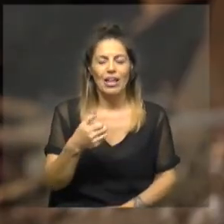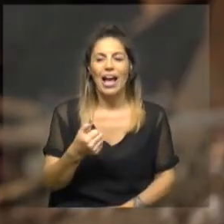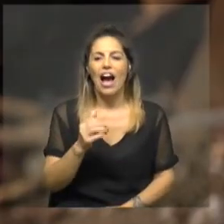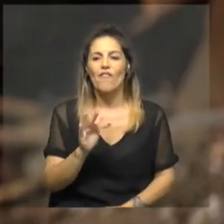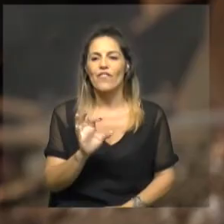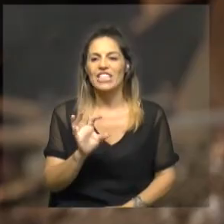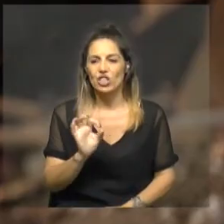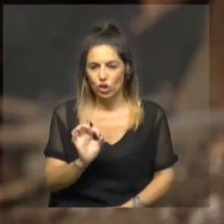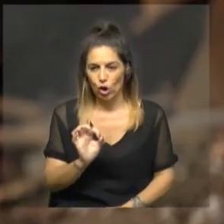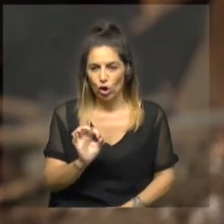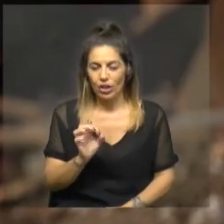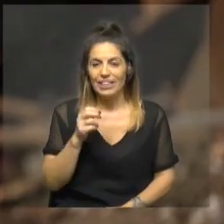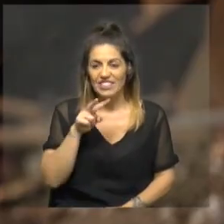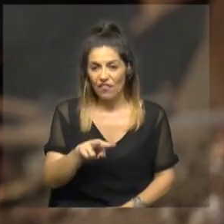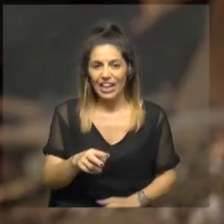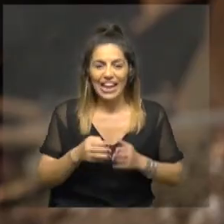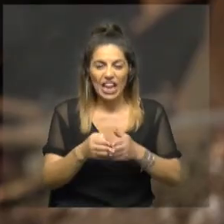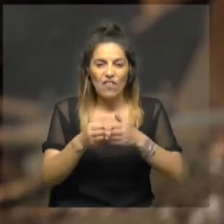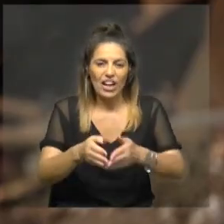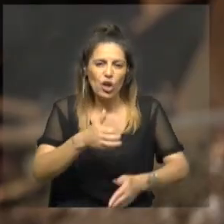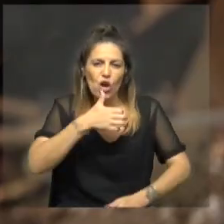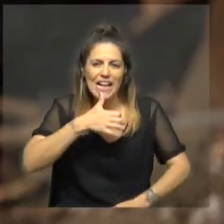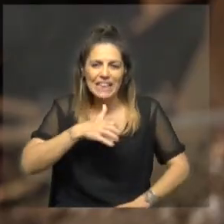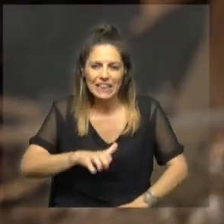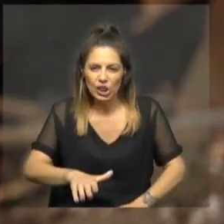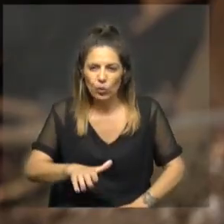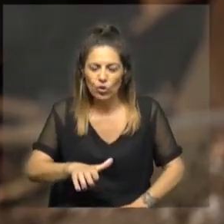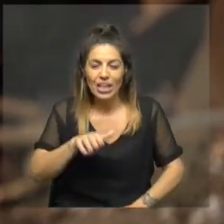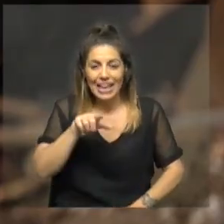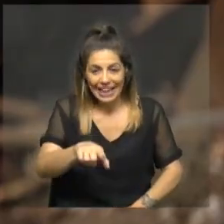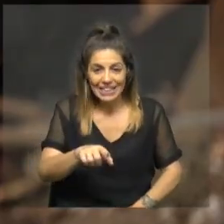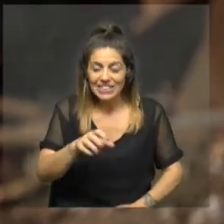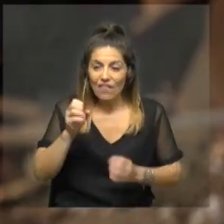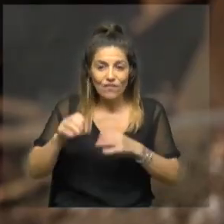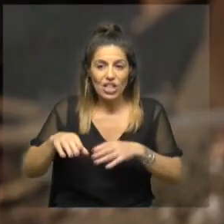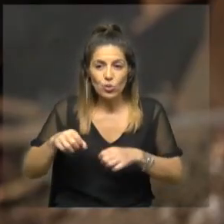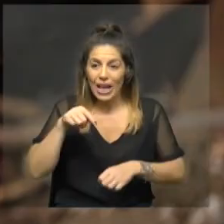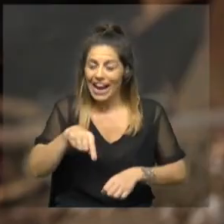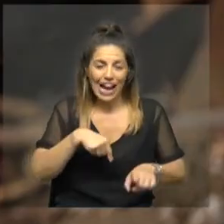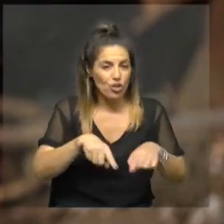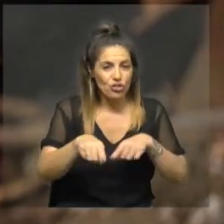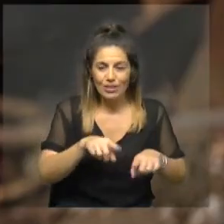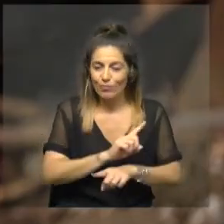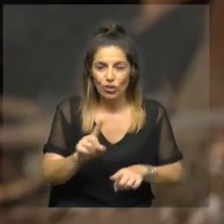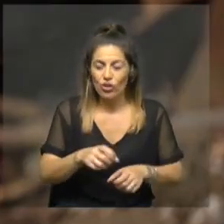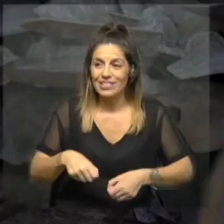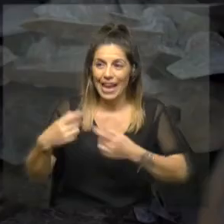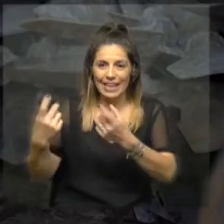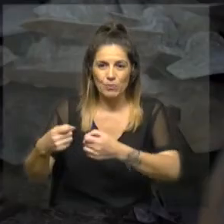es muy común encontrar en barcos tan antiguos como son los pesqueros estos, y ese tipo de residuos en el país no se gestionan, sino que se